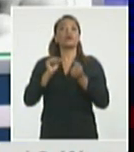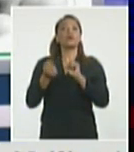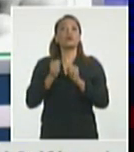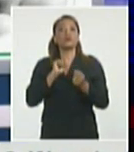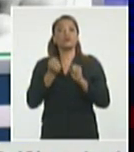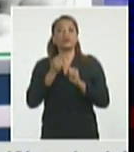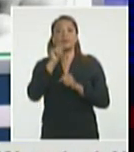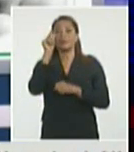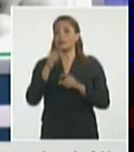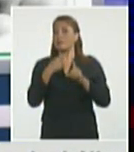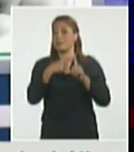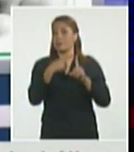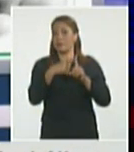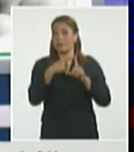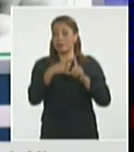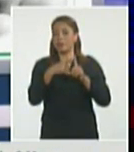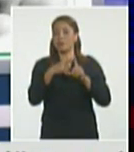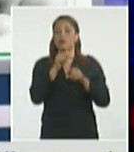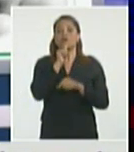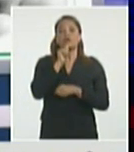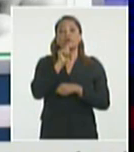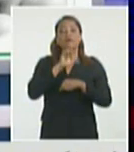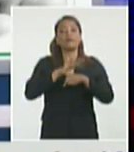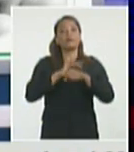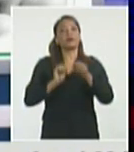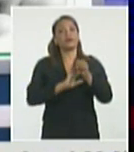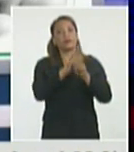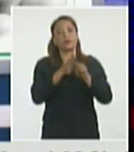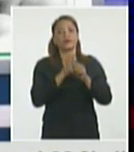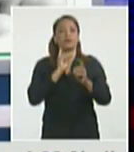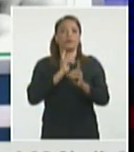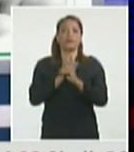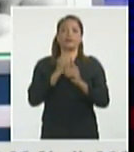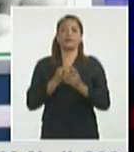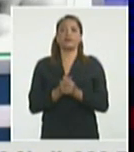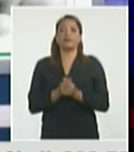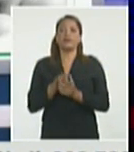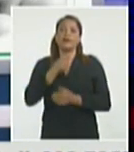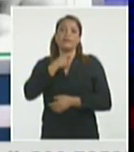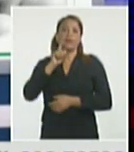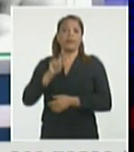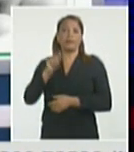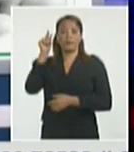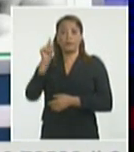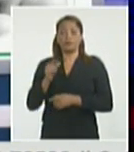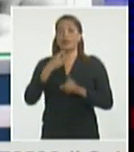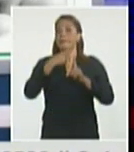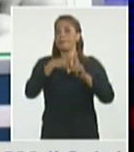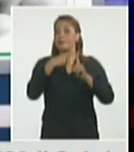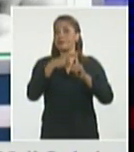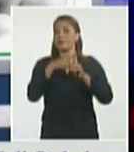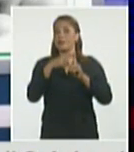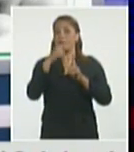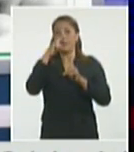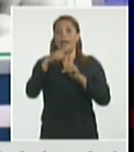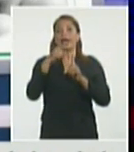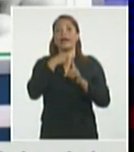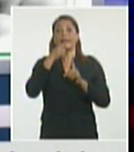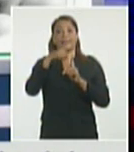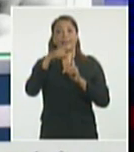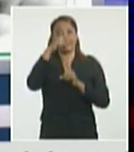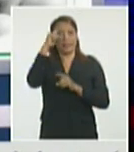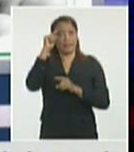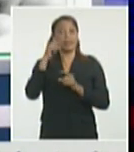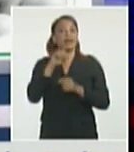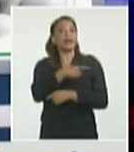confirmados, sospechosos y contactos. Quienes den positivo al test rápido, se iniciará el tratamiento